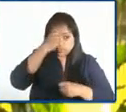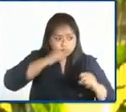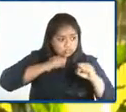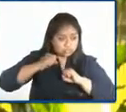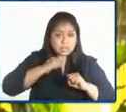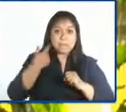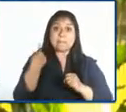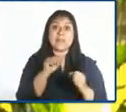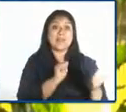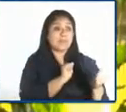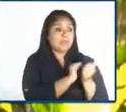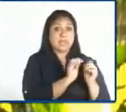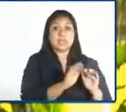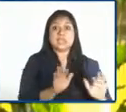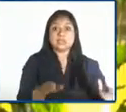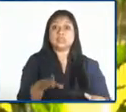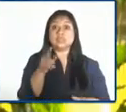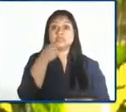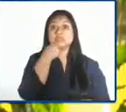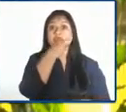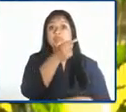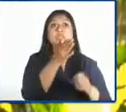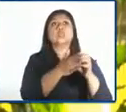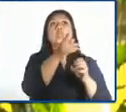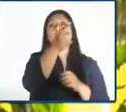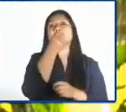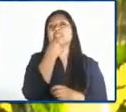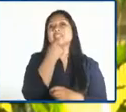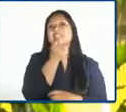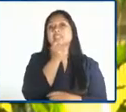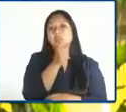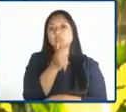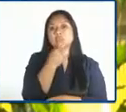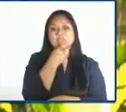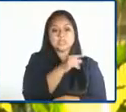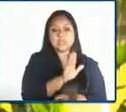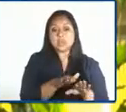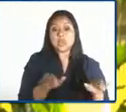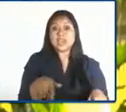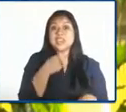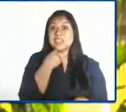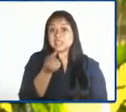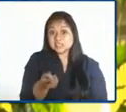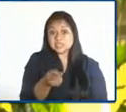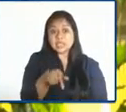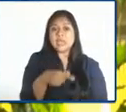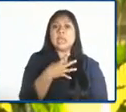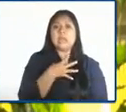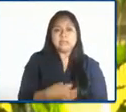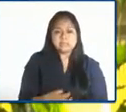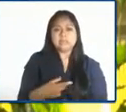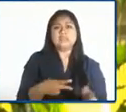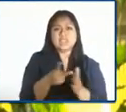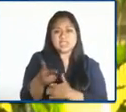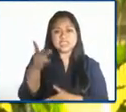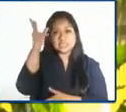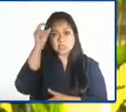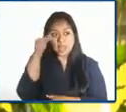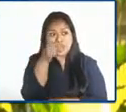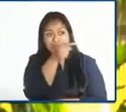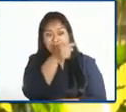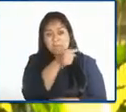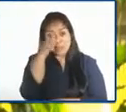si bien ya hay una denuncia de la que parte que hace una propia niña en la cual básicamente sufre violencia sexual por parte de un